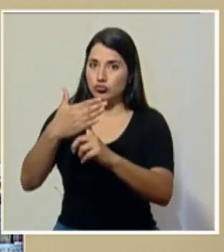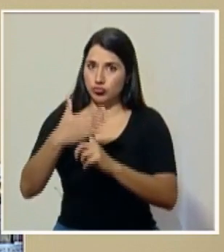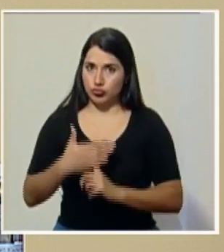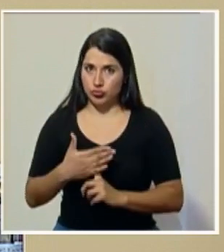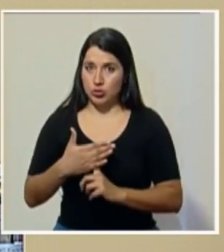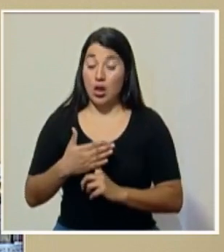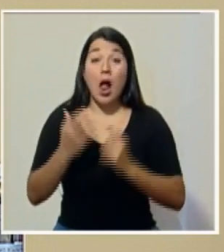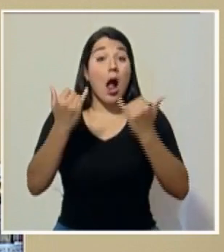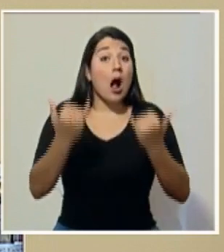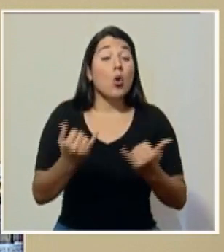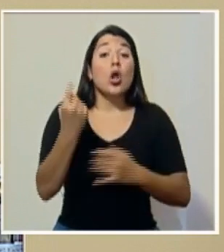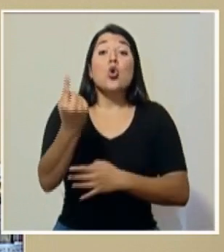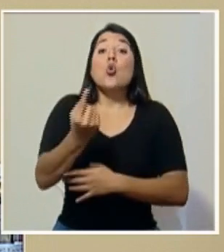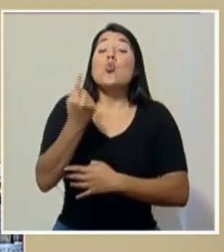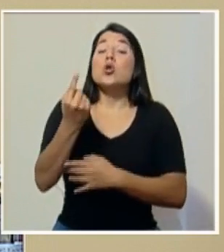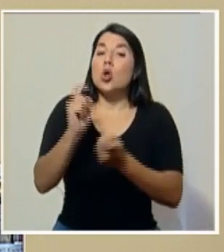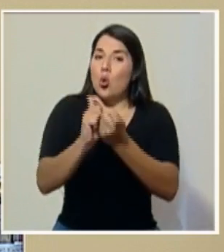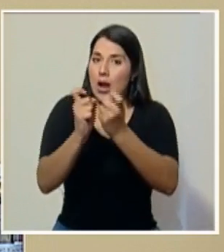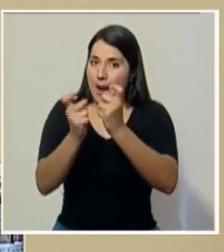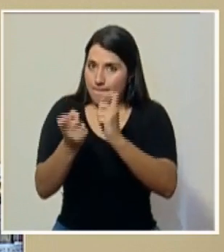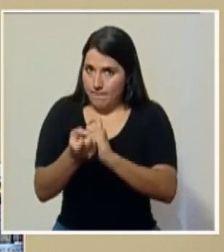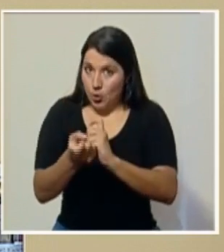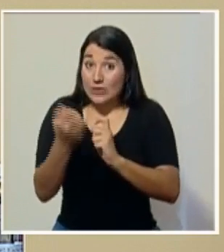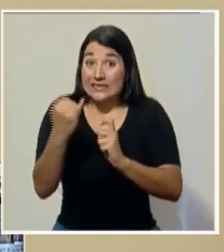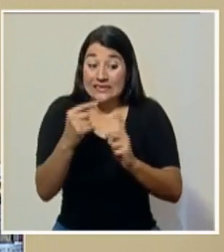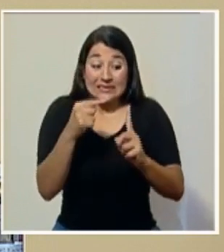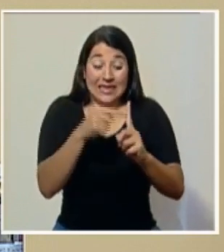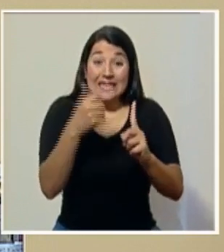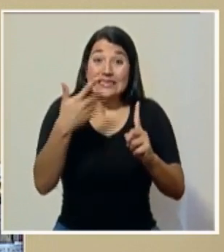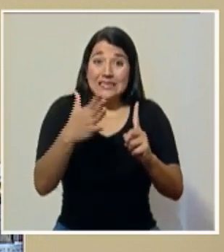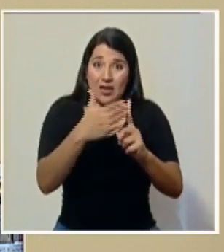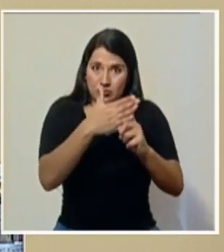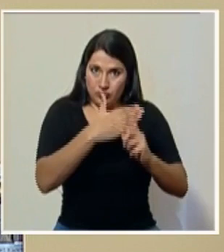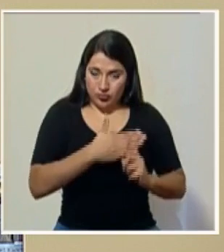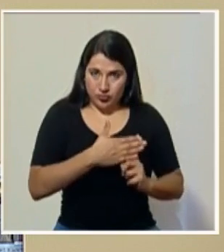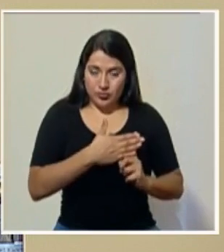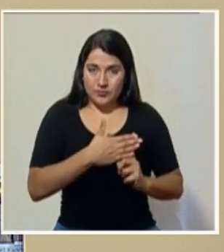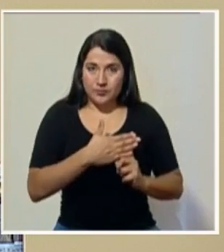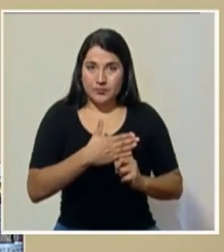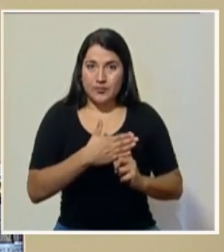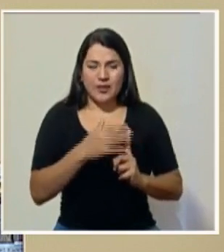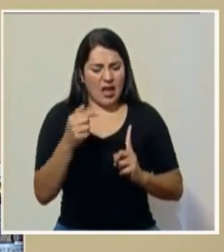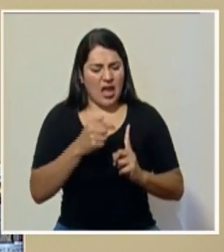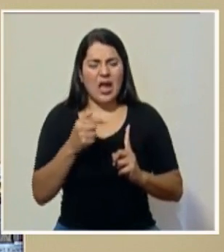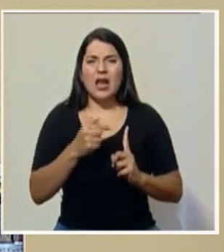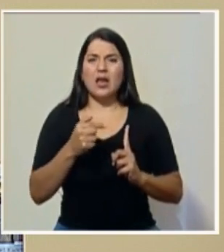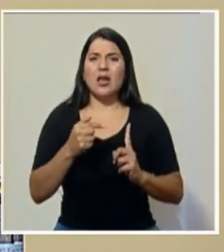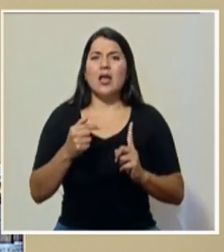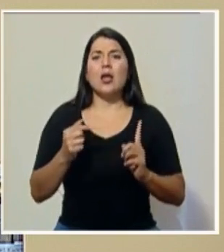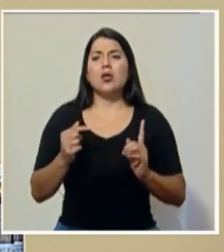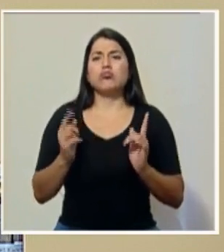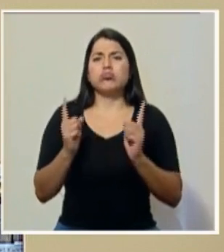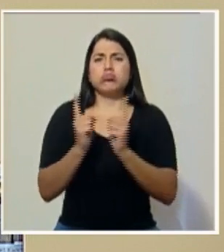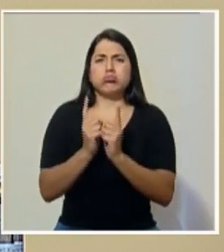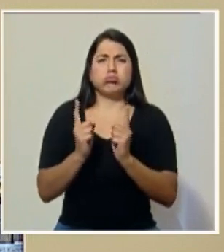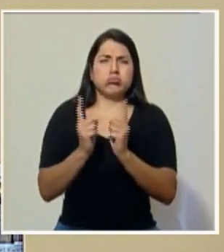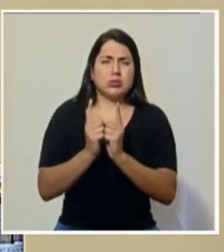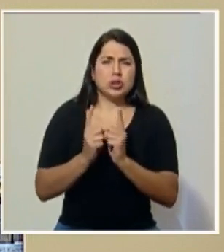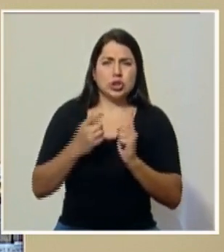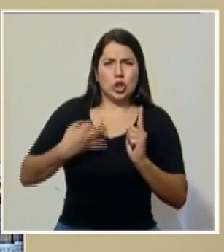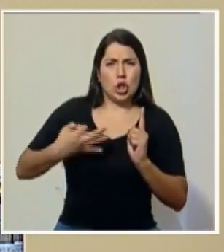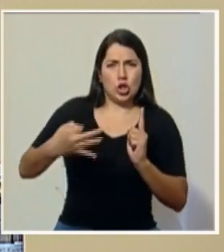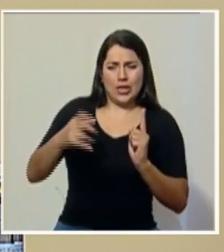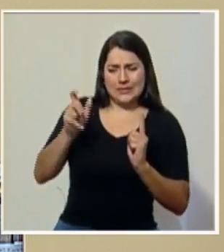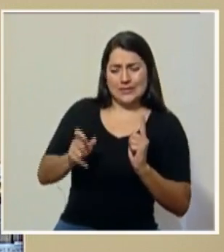lo único que cambió es que si una persona que ya está en cuarentena, que tiene convivencia usual, normal, día a día, con una